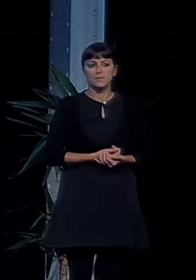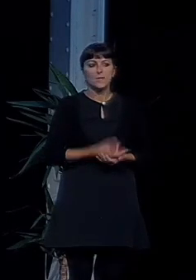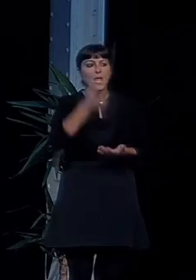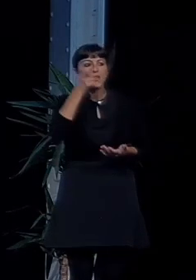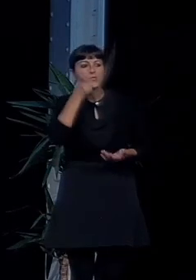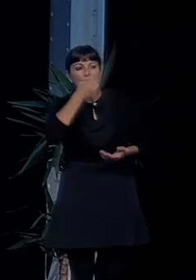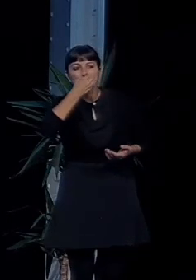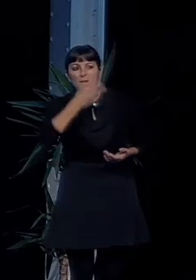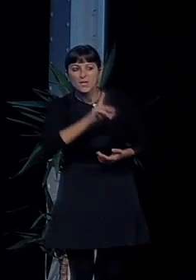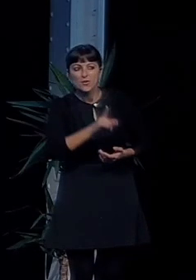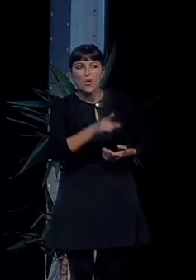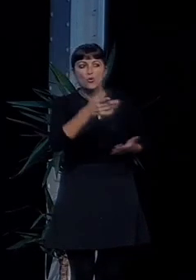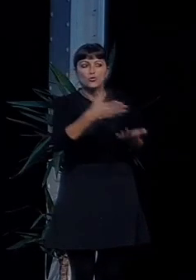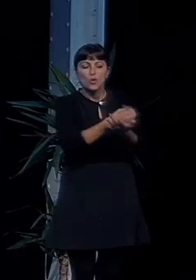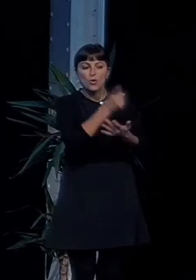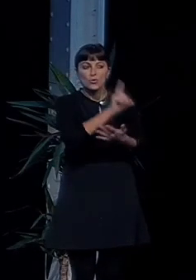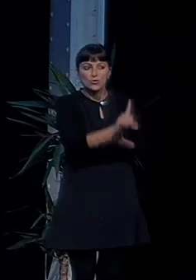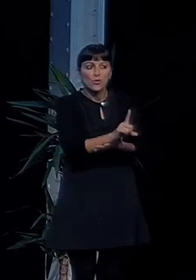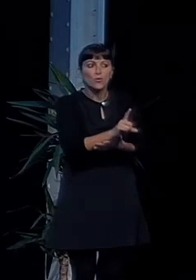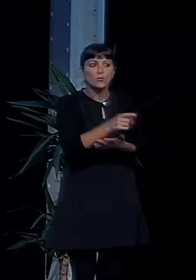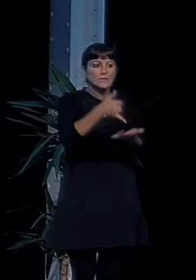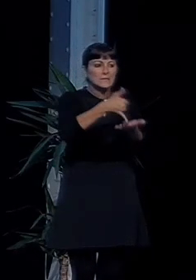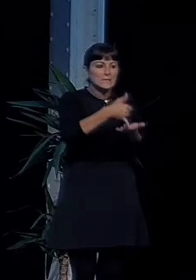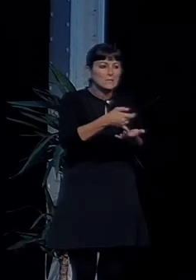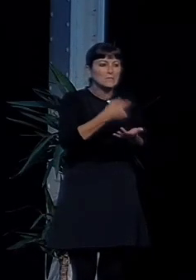todo bien porque te veía un poquito bajito, ¿eh? Pero